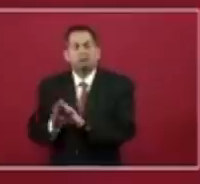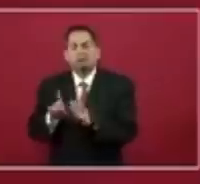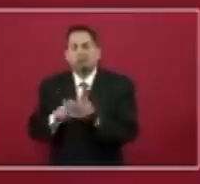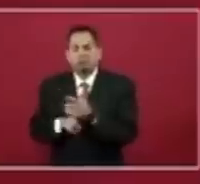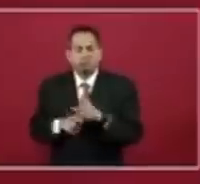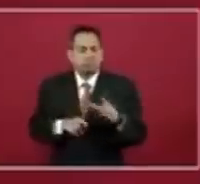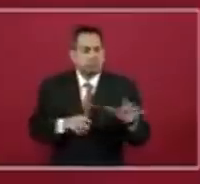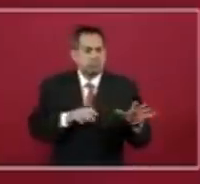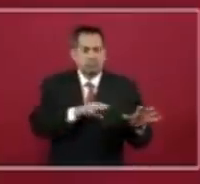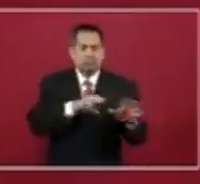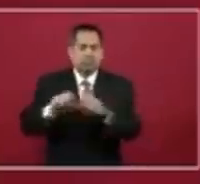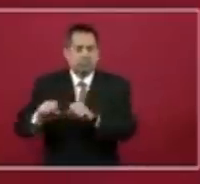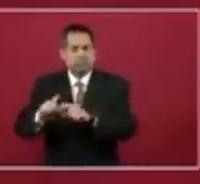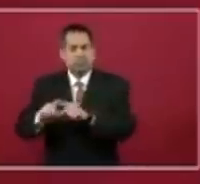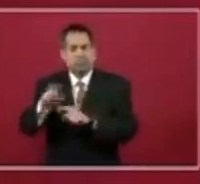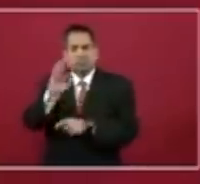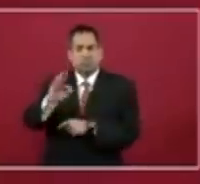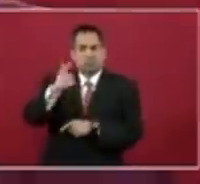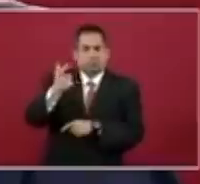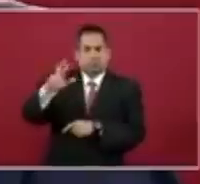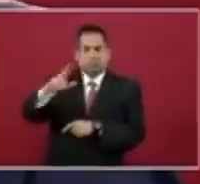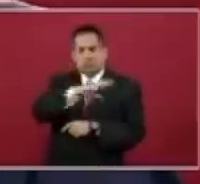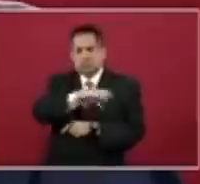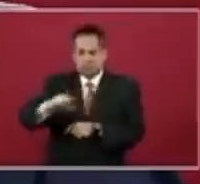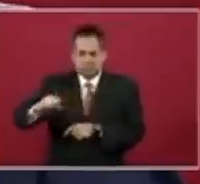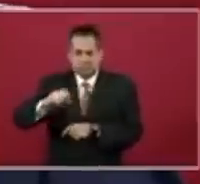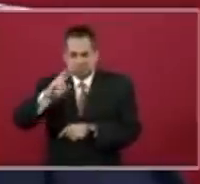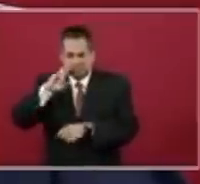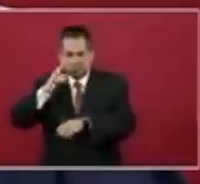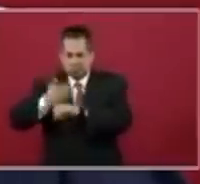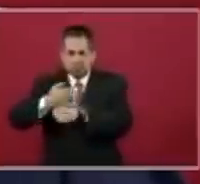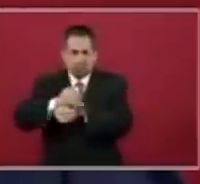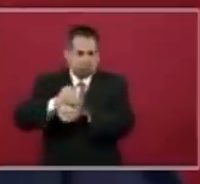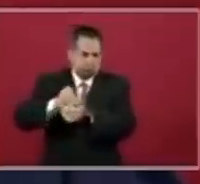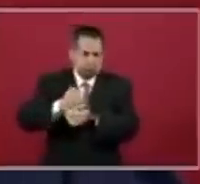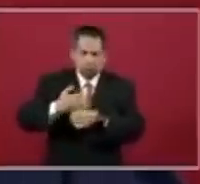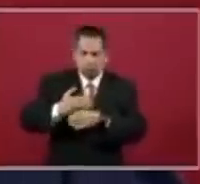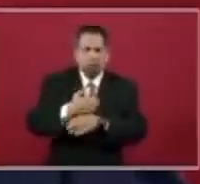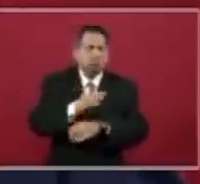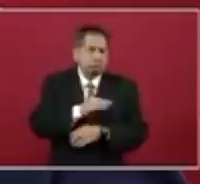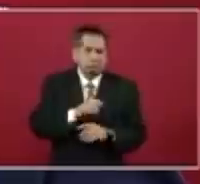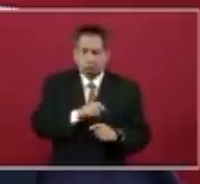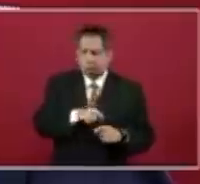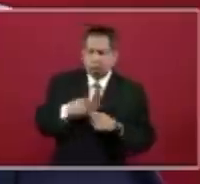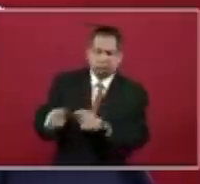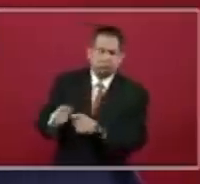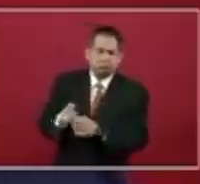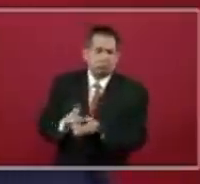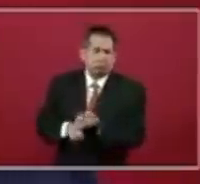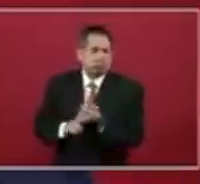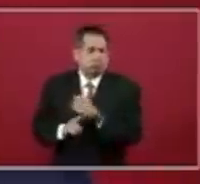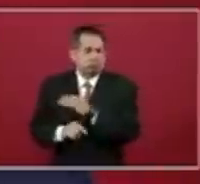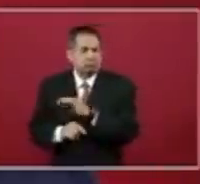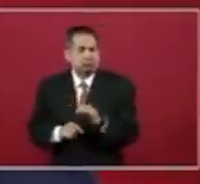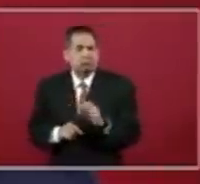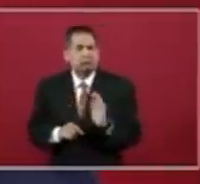atraiga la investigación y que esté en manos de